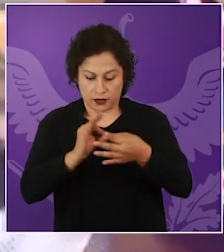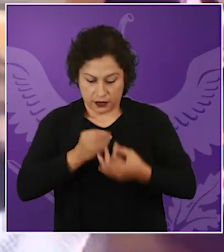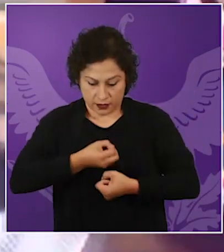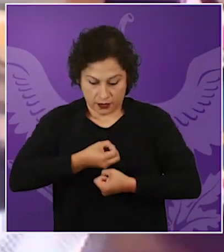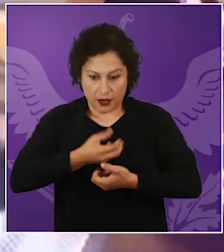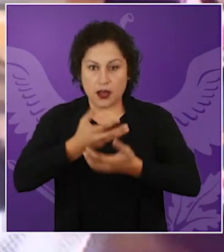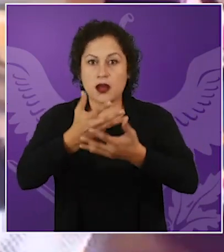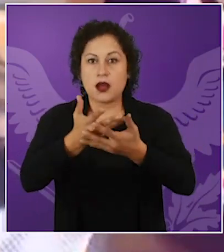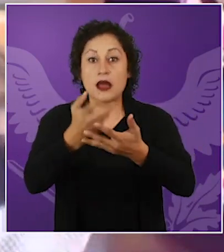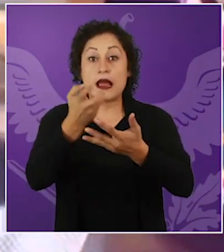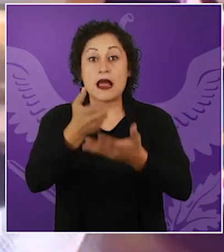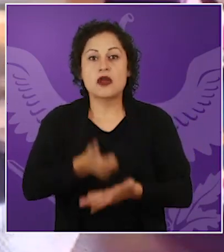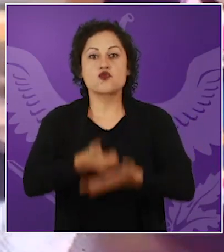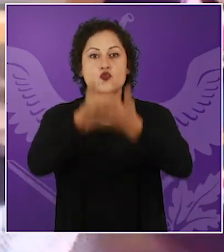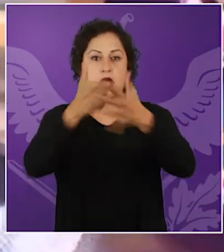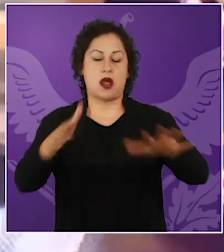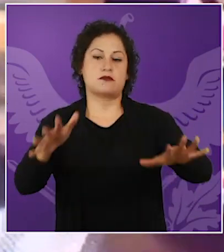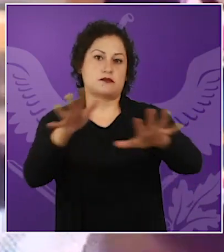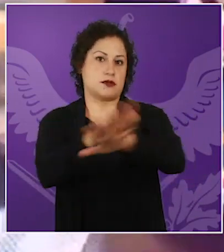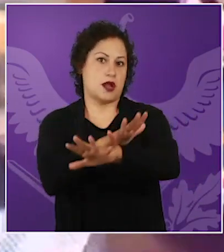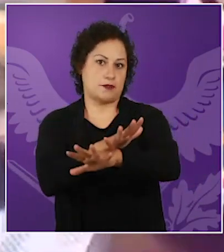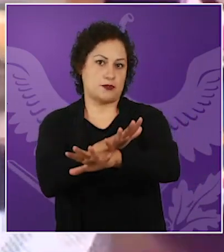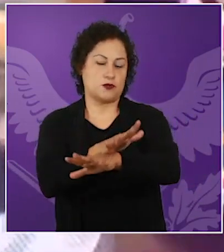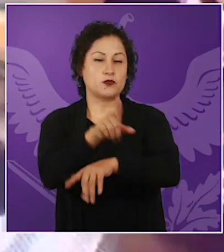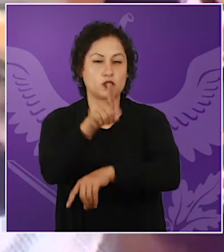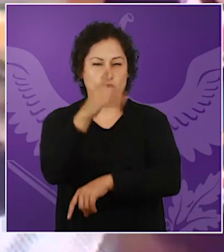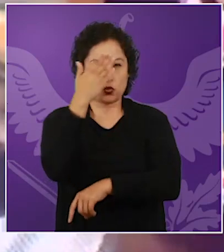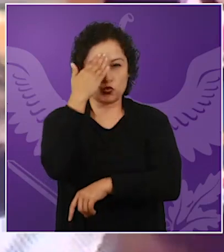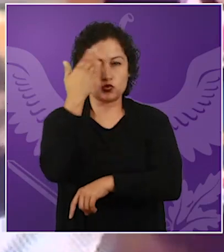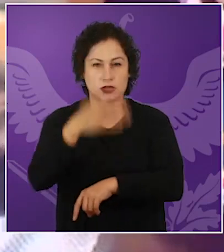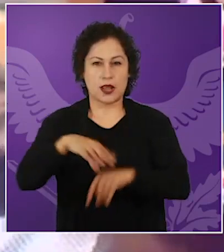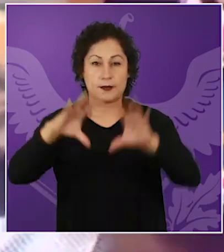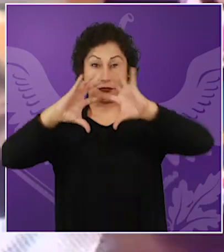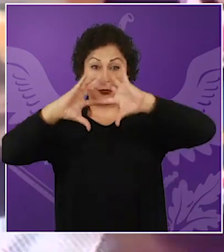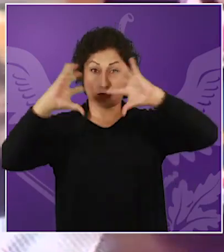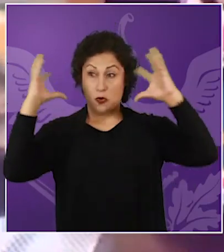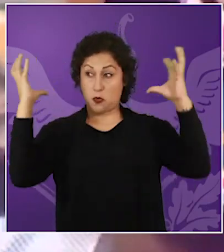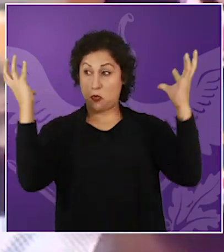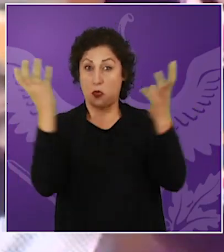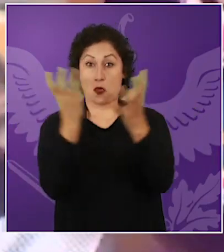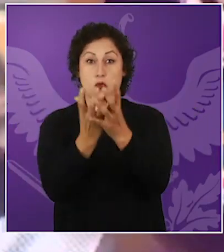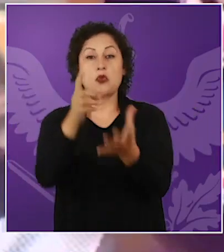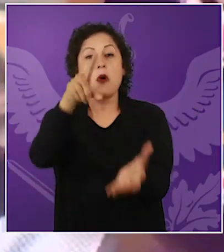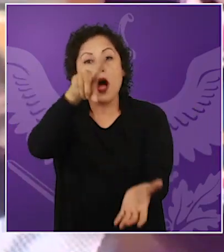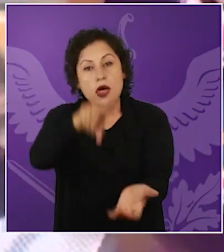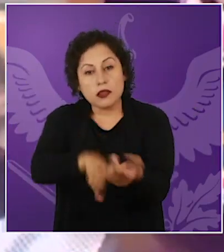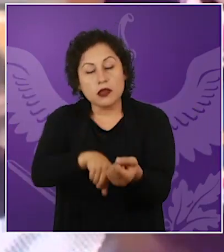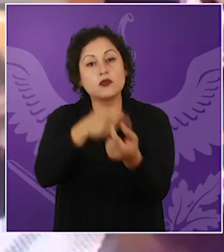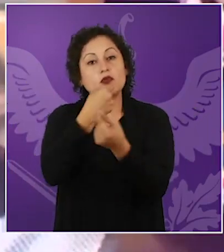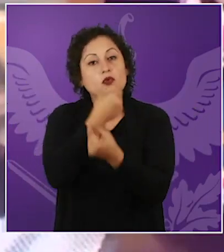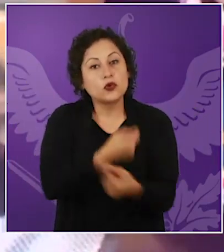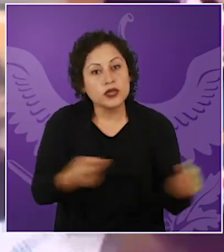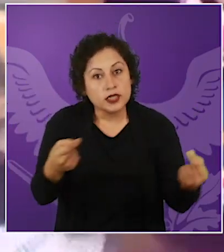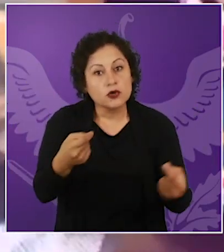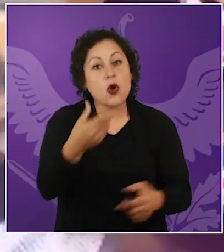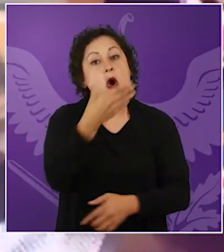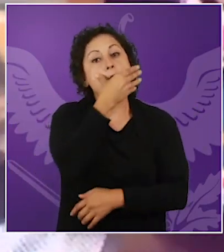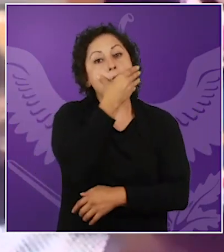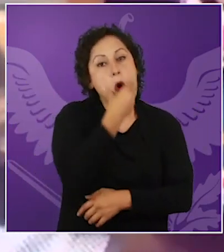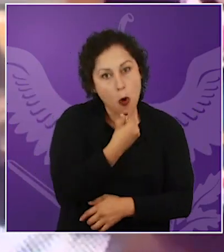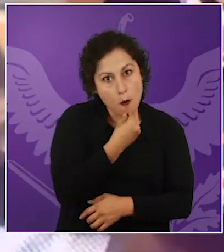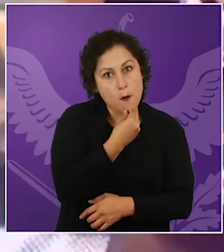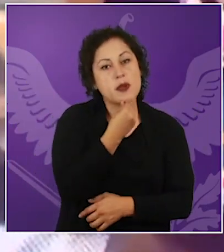cambiar. Y en el mundo, como tú sabes, no solamente hay niños. Cierra